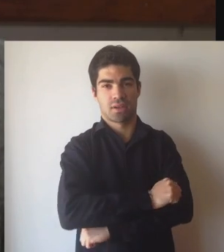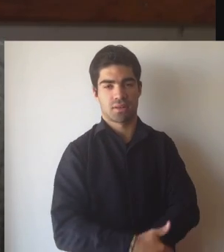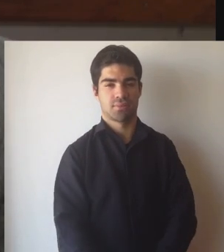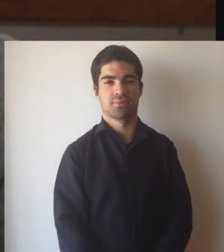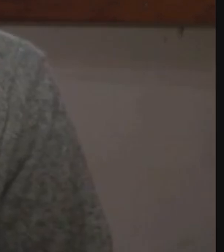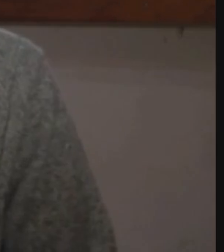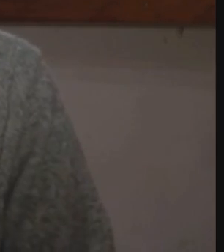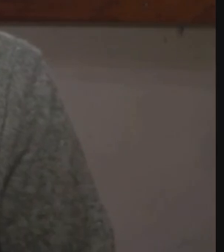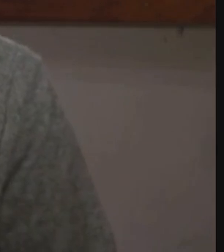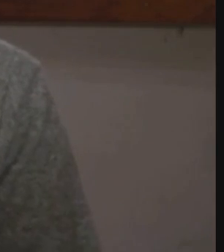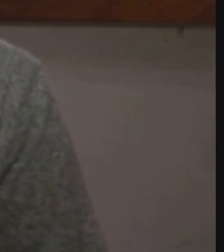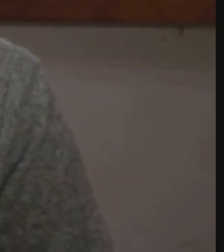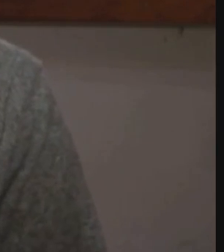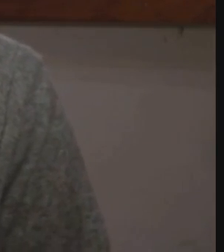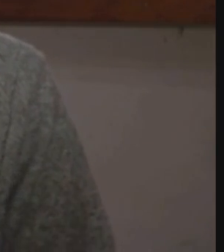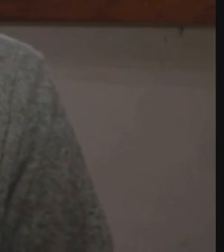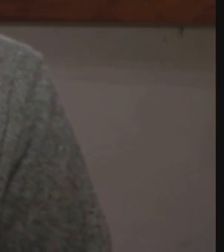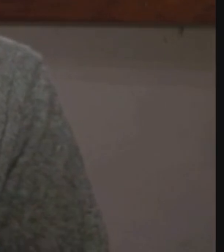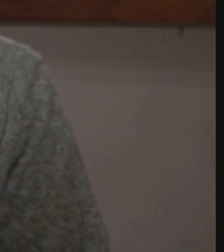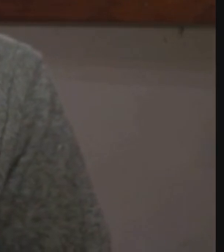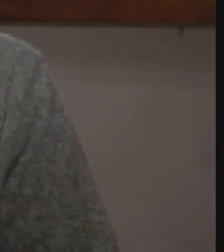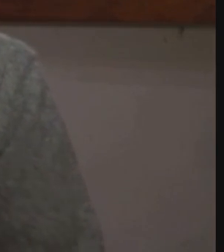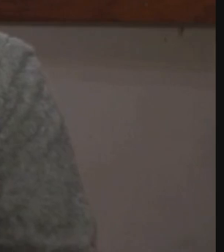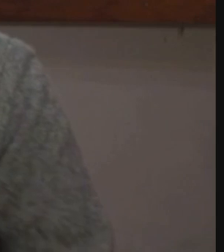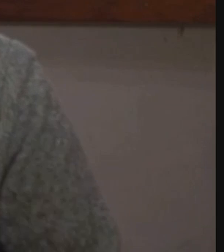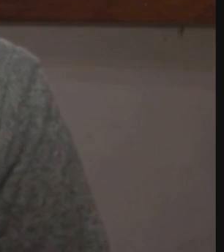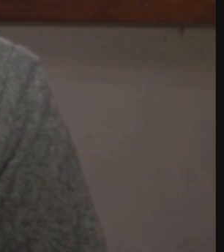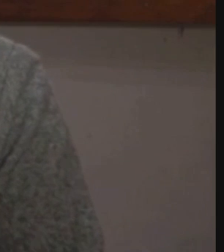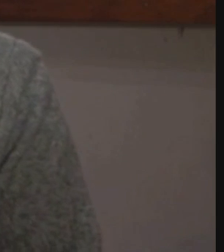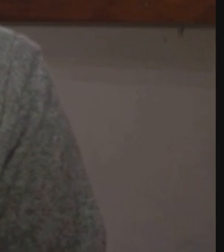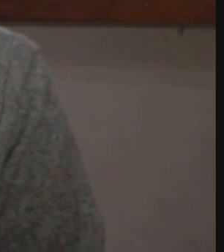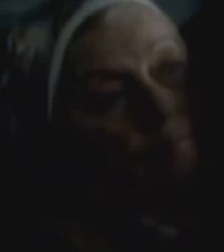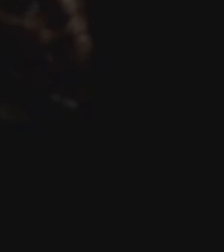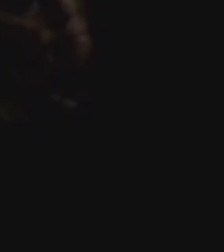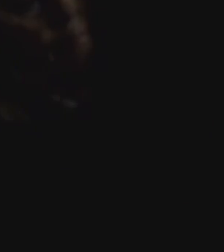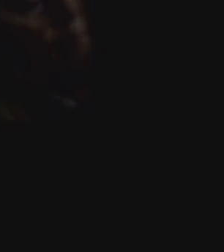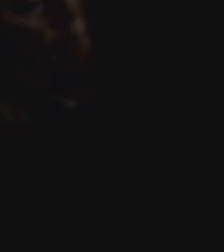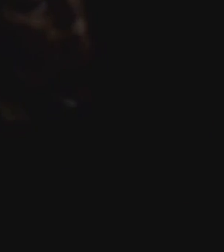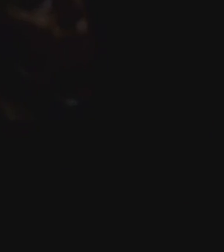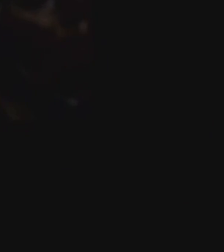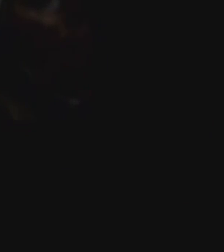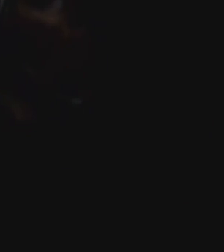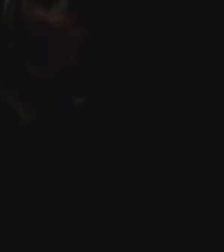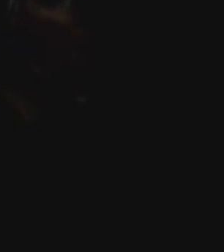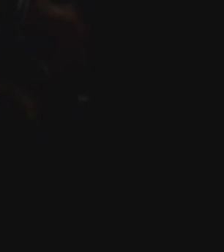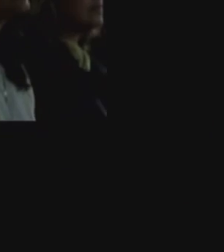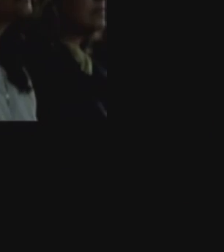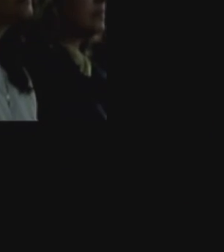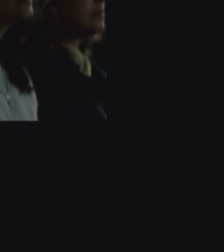Que está bien reflejado en la película de Campanella, ¿no? En Luna de Avellaneda, que es la Biblia para los clubes de barrio. Se trata de algo muy